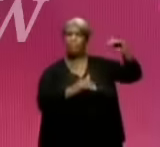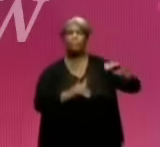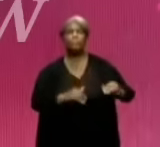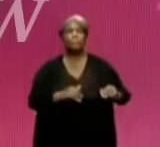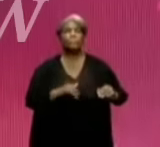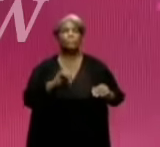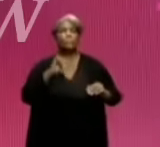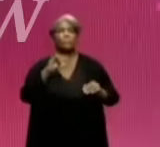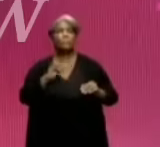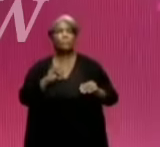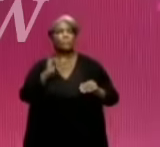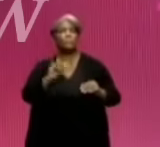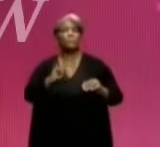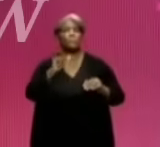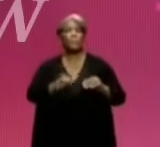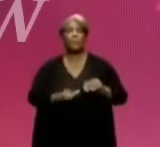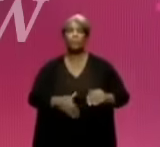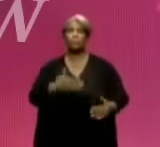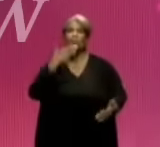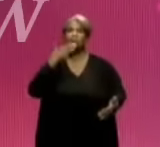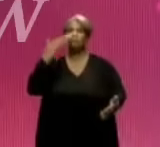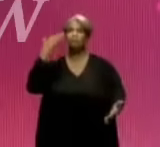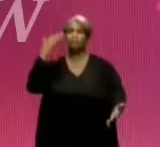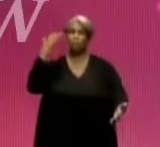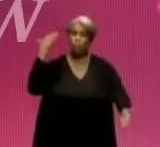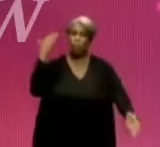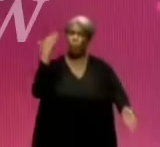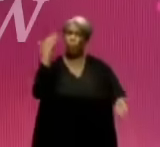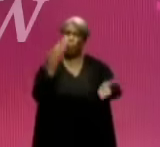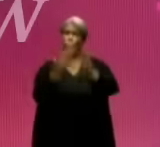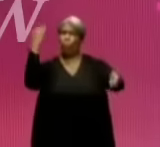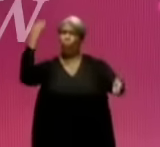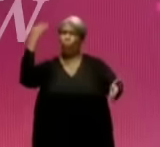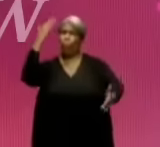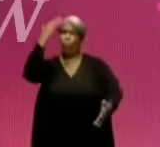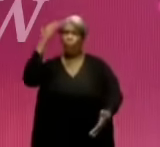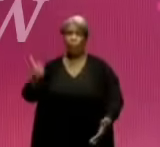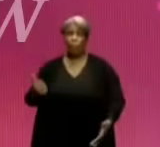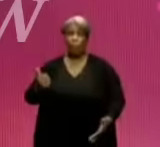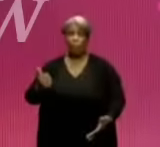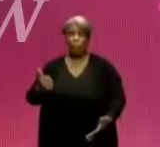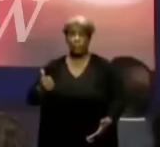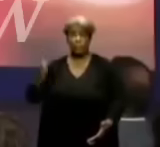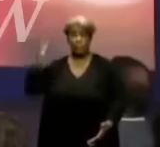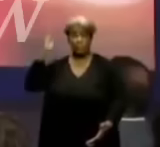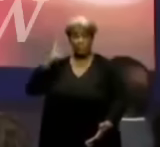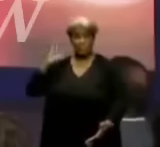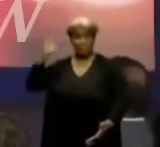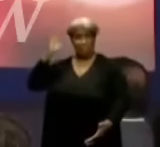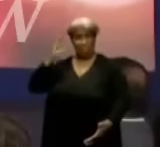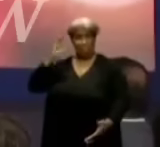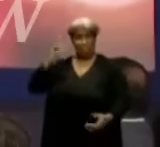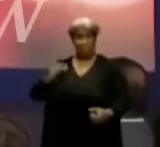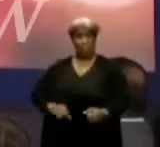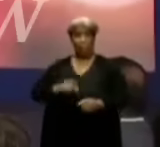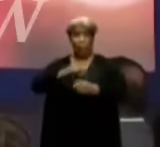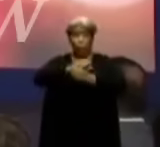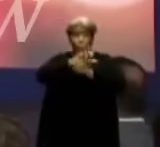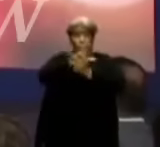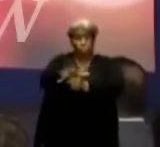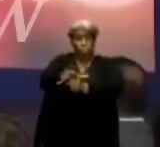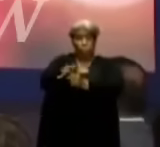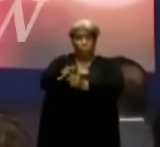y es un logro extraordinario cuando por la pandemia, por los tiempos que duramos la